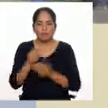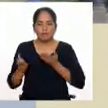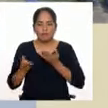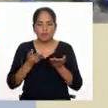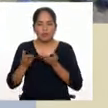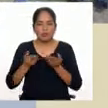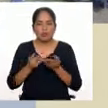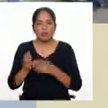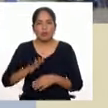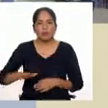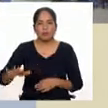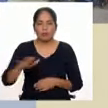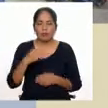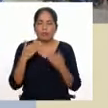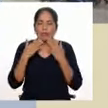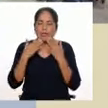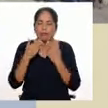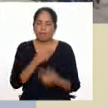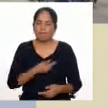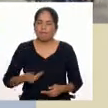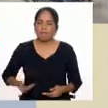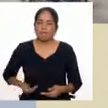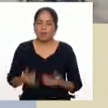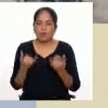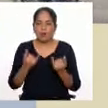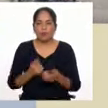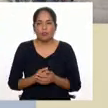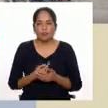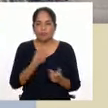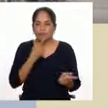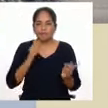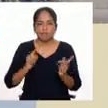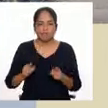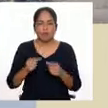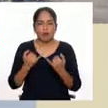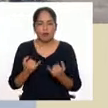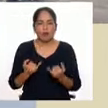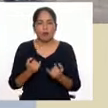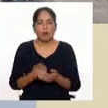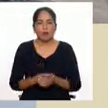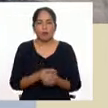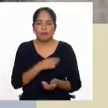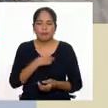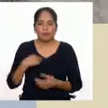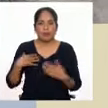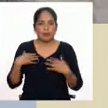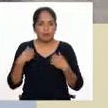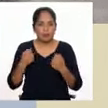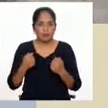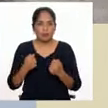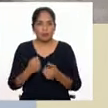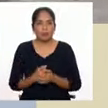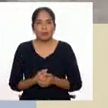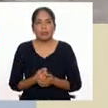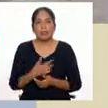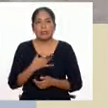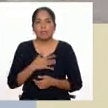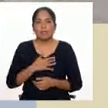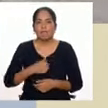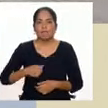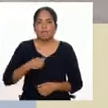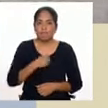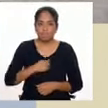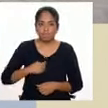Atalaya. Gracias, presidenta, por esa orden que acaba de entregarle a nuestro ministro. Me da mucha pena la salida